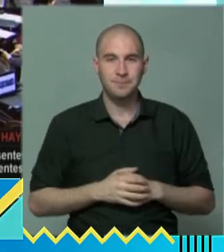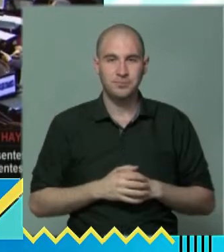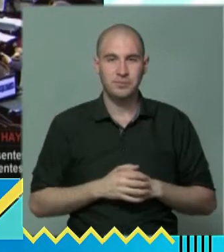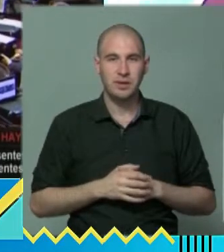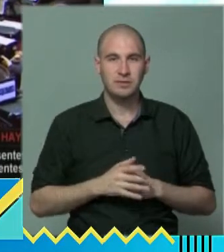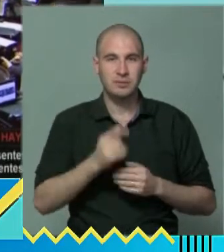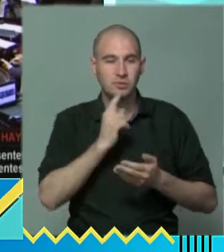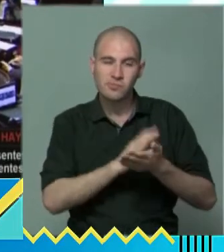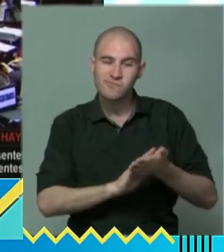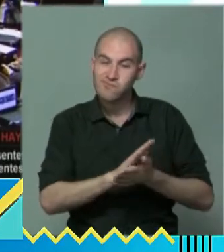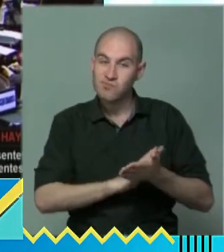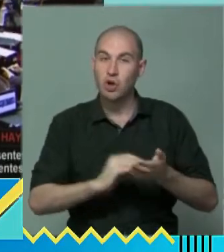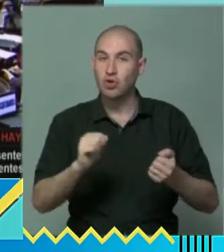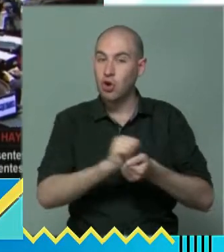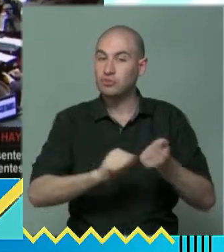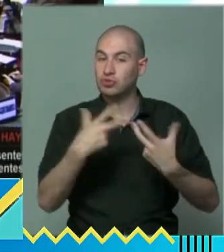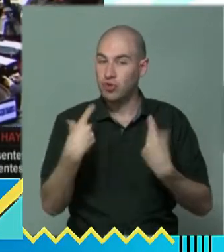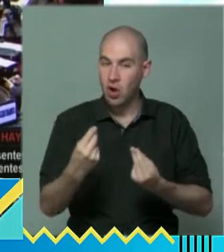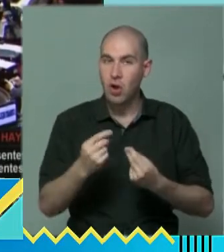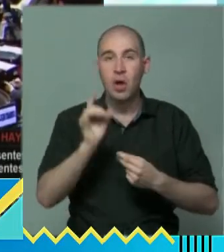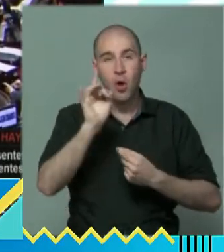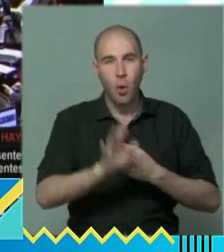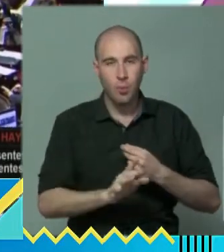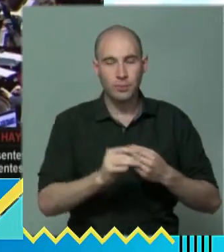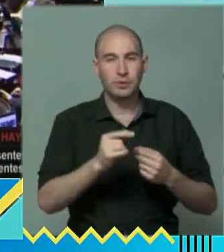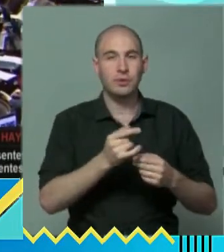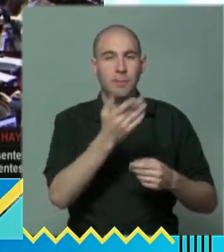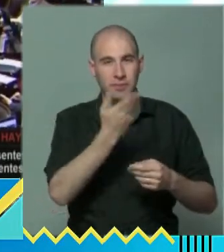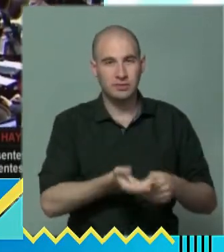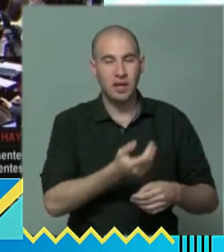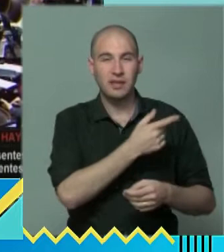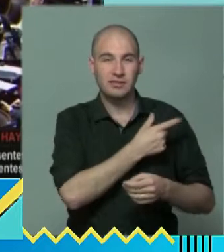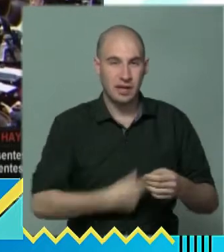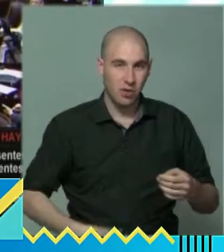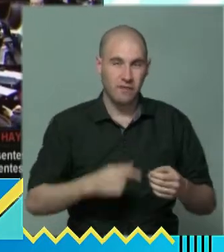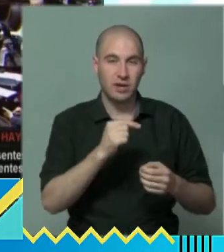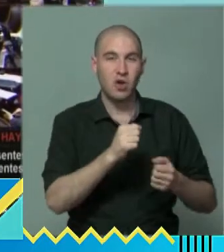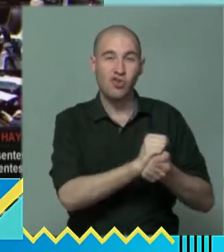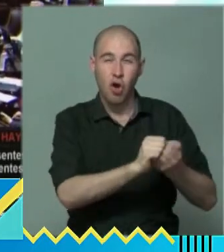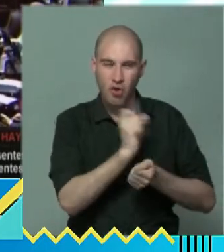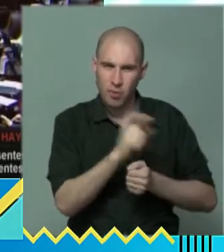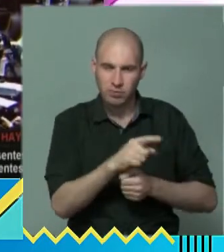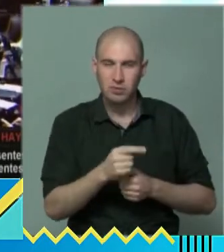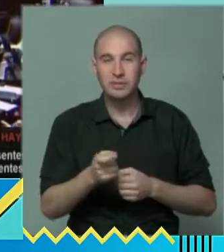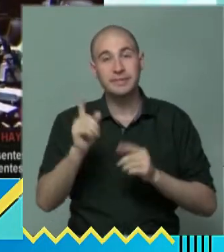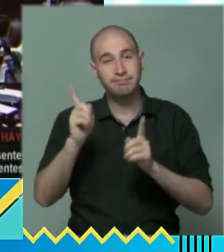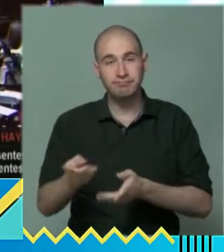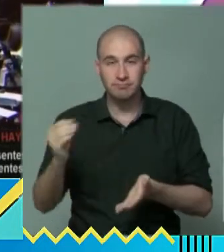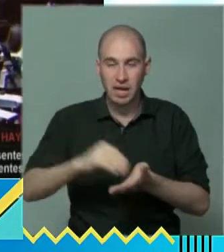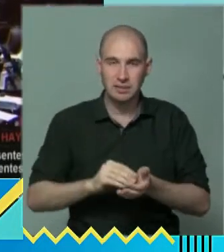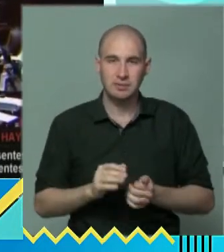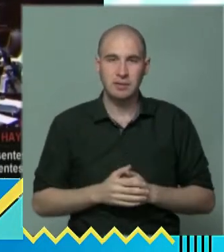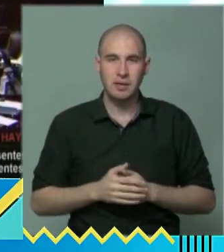es disuadir la corrupción. Ya no solamente desde el funcionario corrupto, si se quiere, sino también